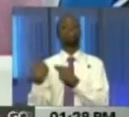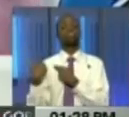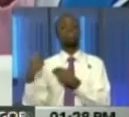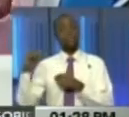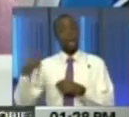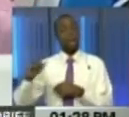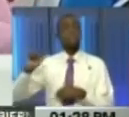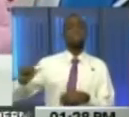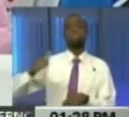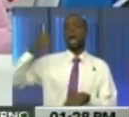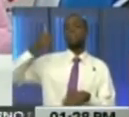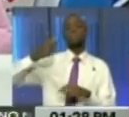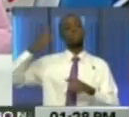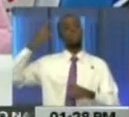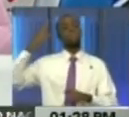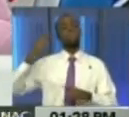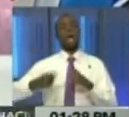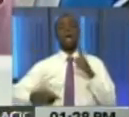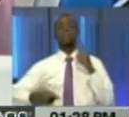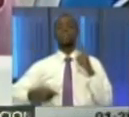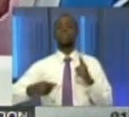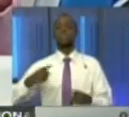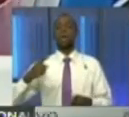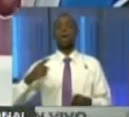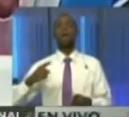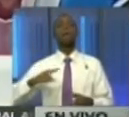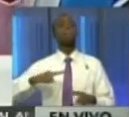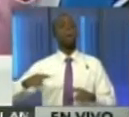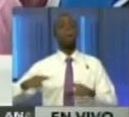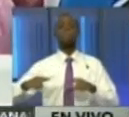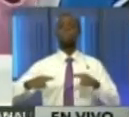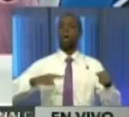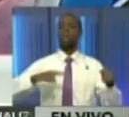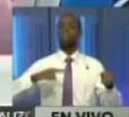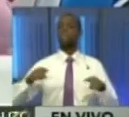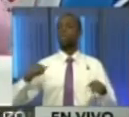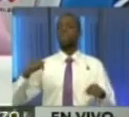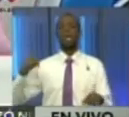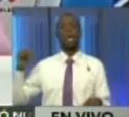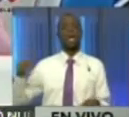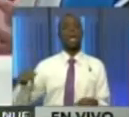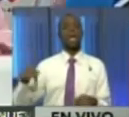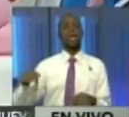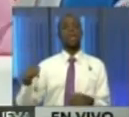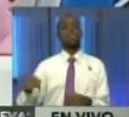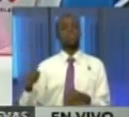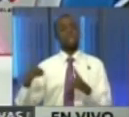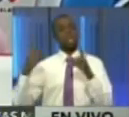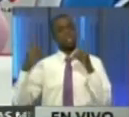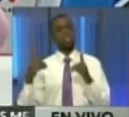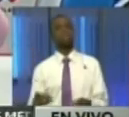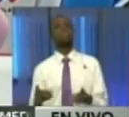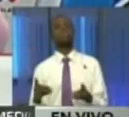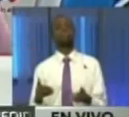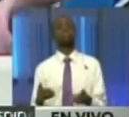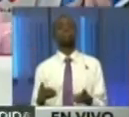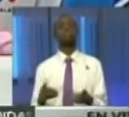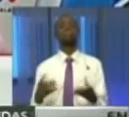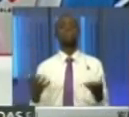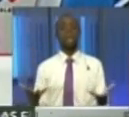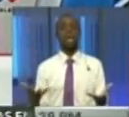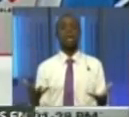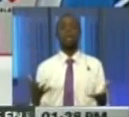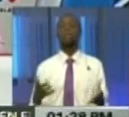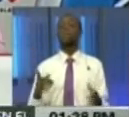el órgano rector del Poder Electoral, en donde se toma, donde está ubicada la toma de decisiones de los órganos